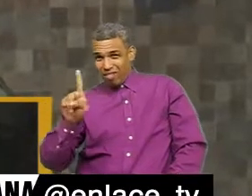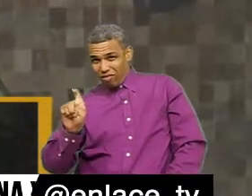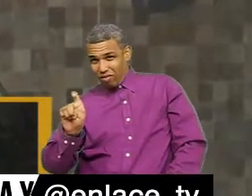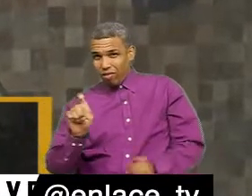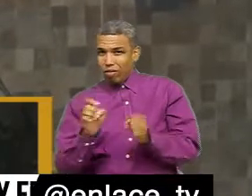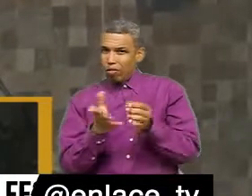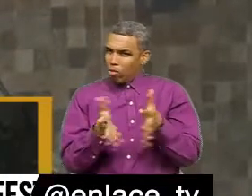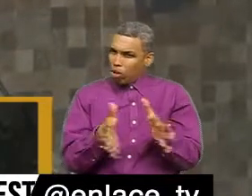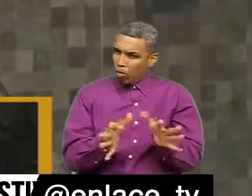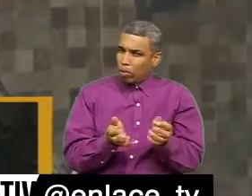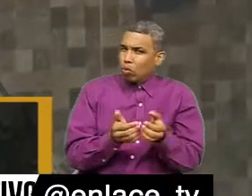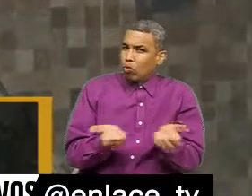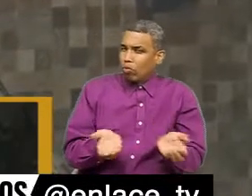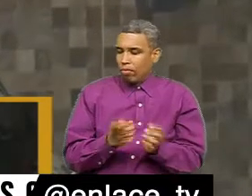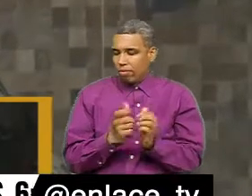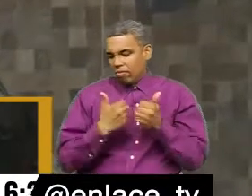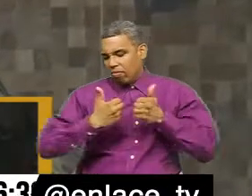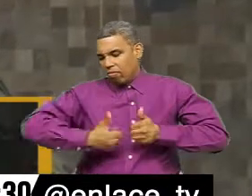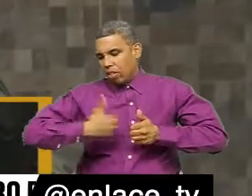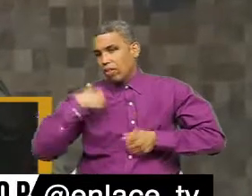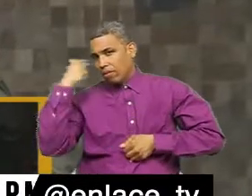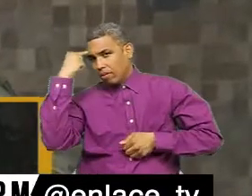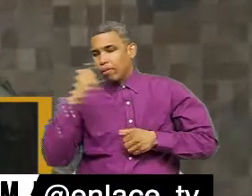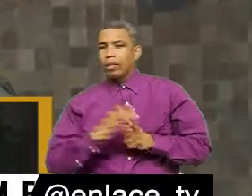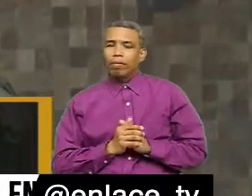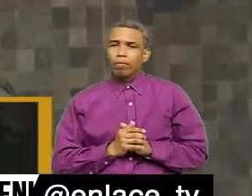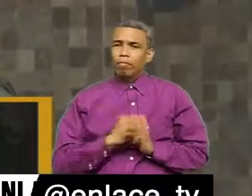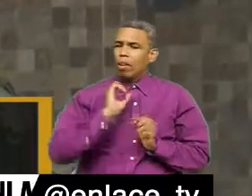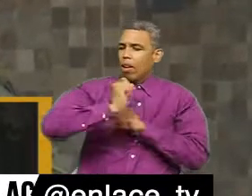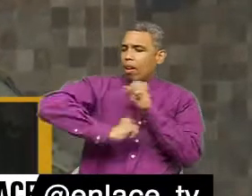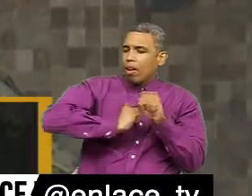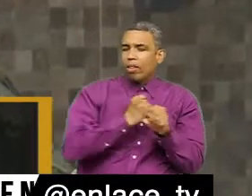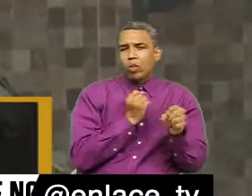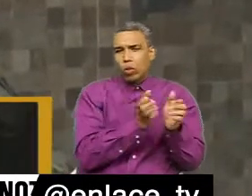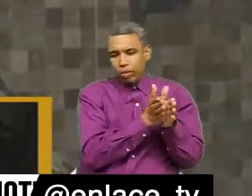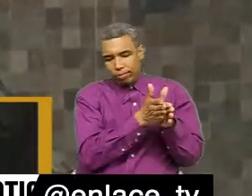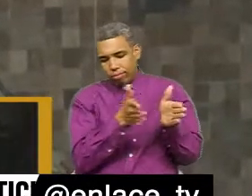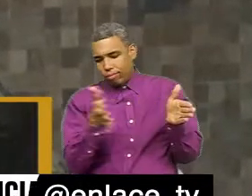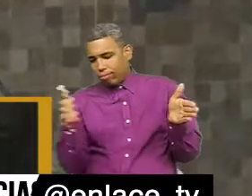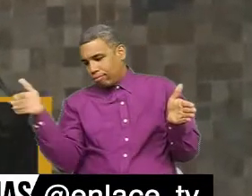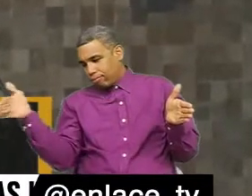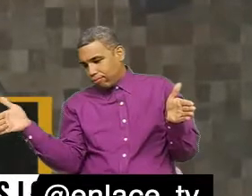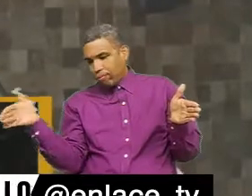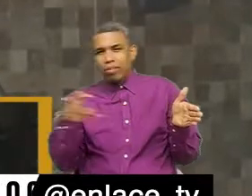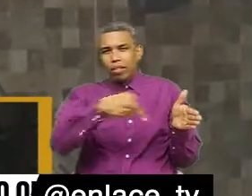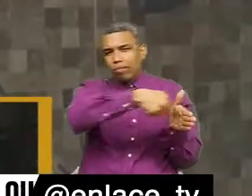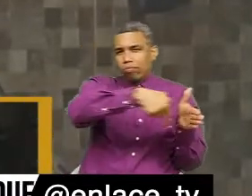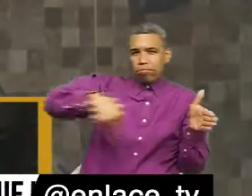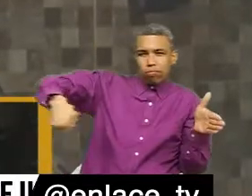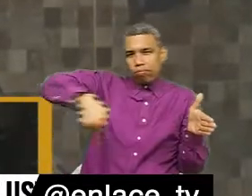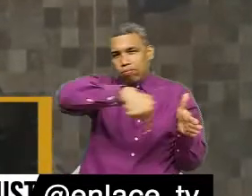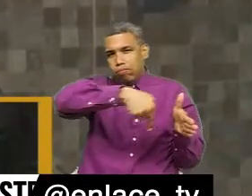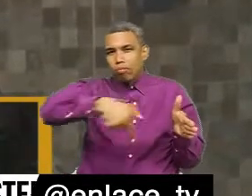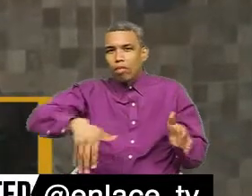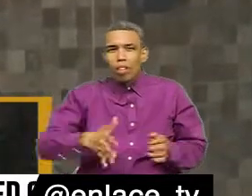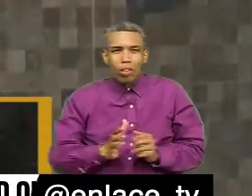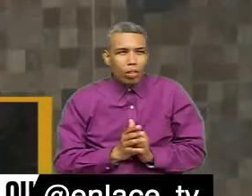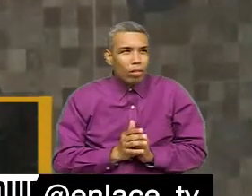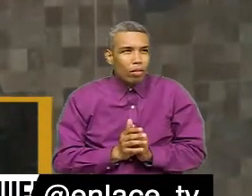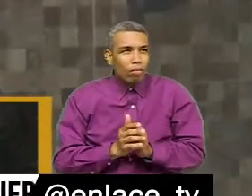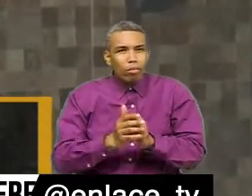Aproximadamente se entregaron para el personal beneficiario del programa de ley de víctimas unas más o menos unas 1.500,